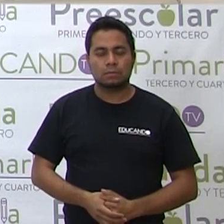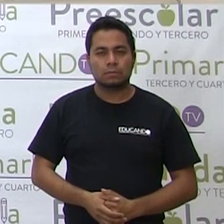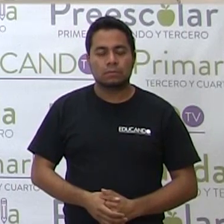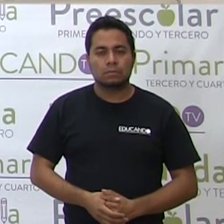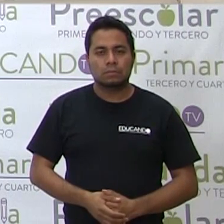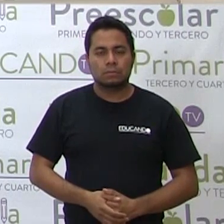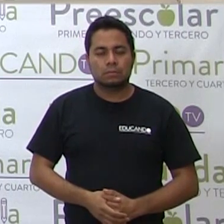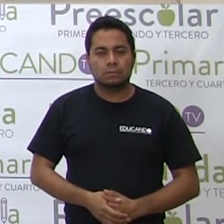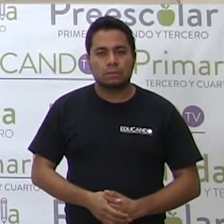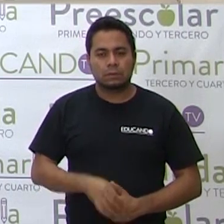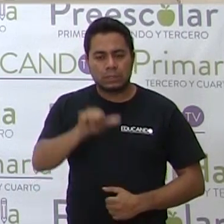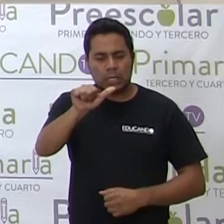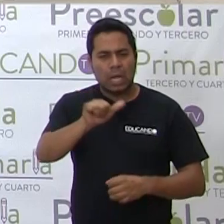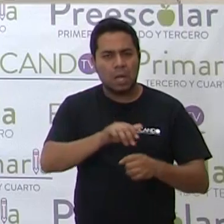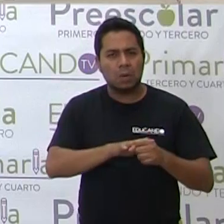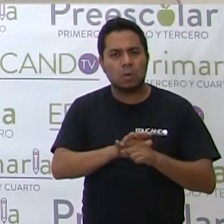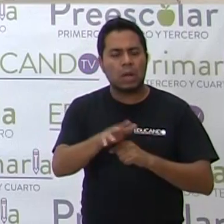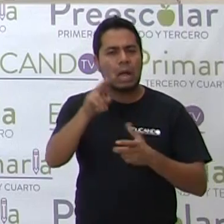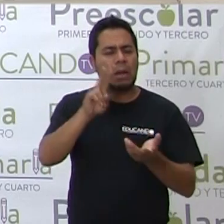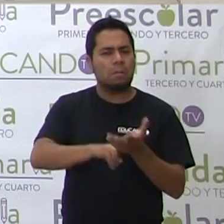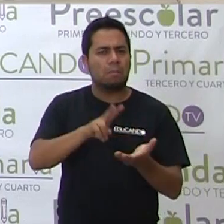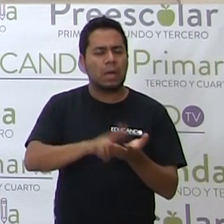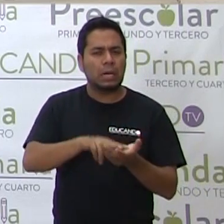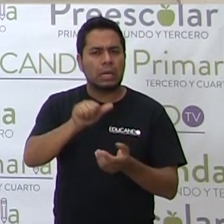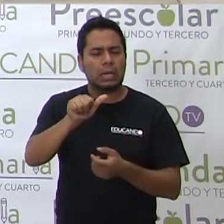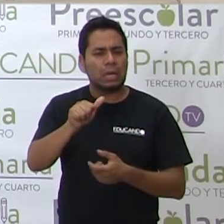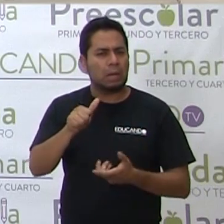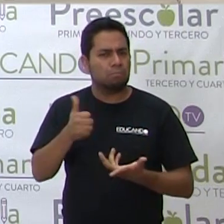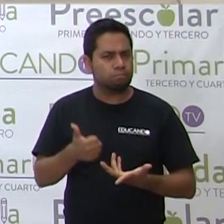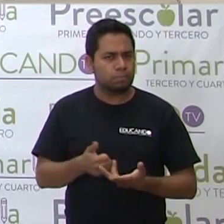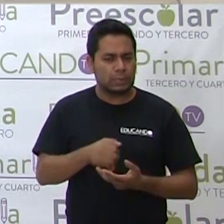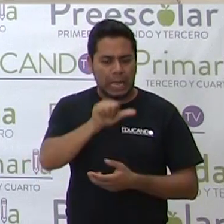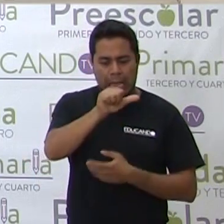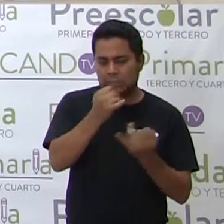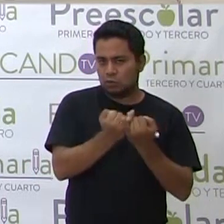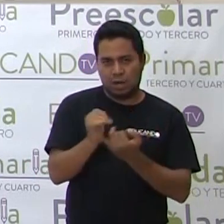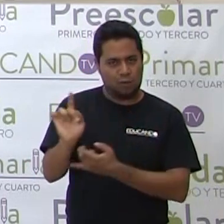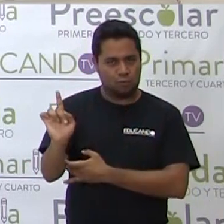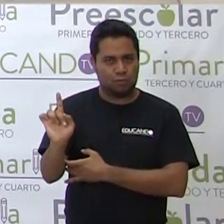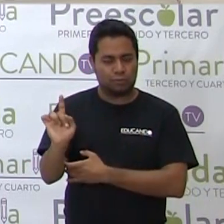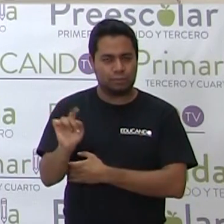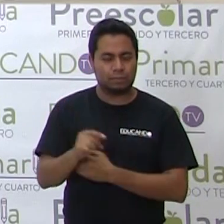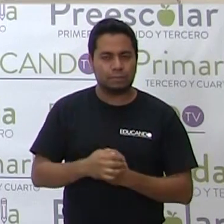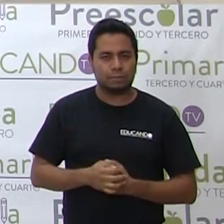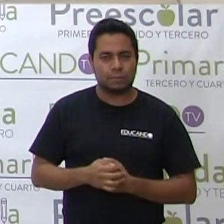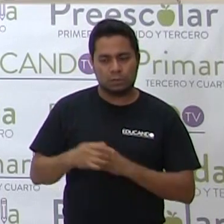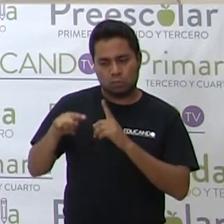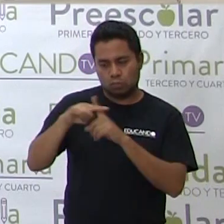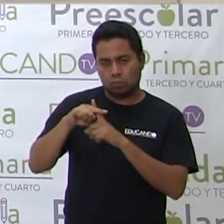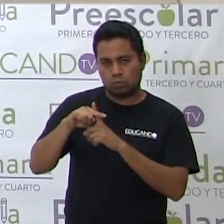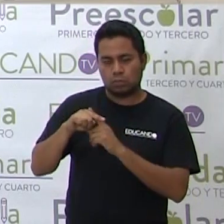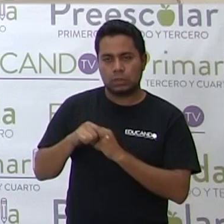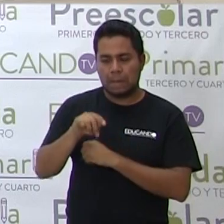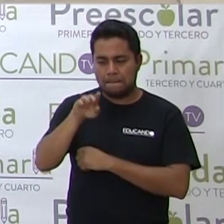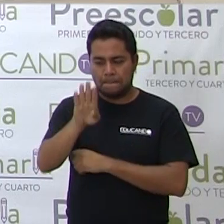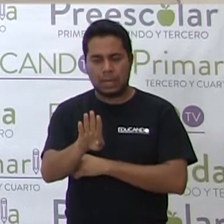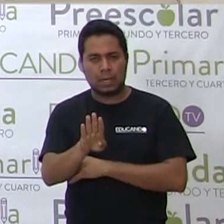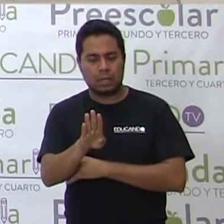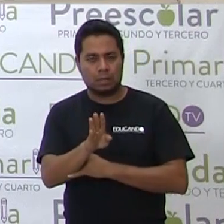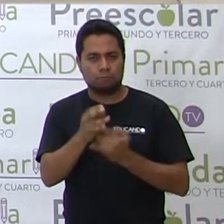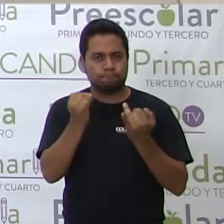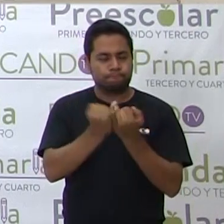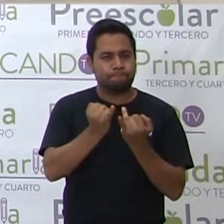A cuál sería el valor de a a es 1 1 positivo B